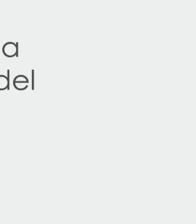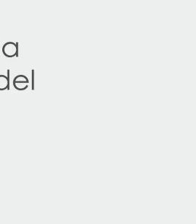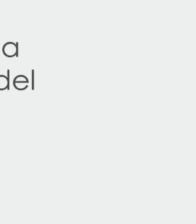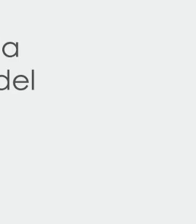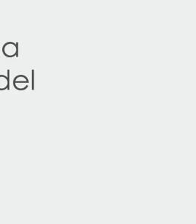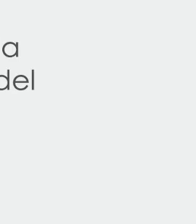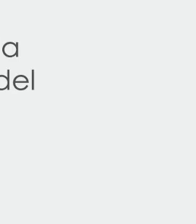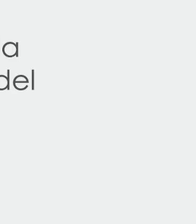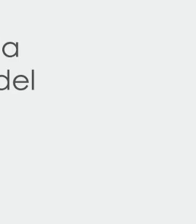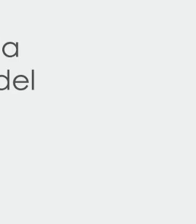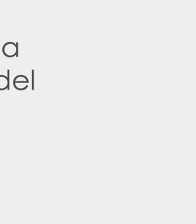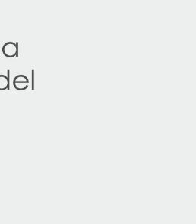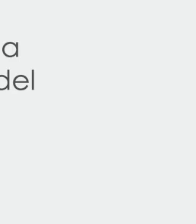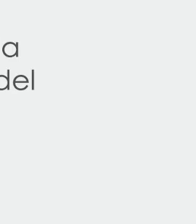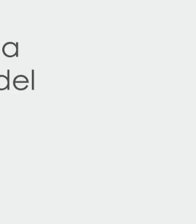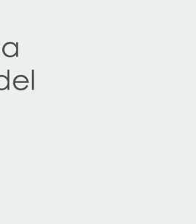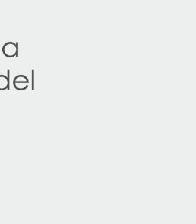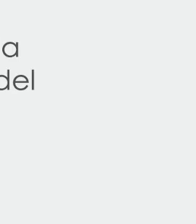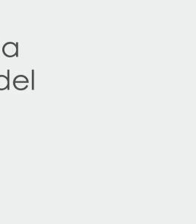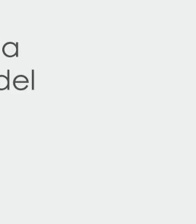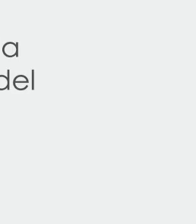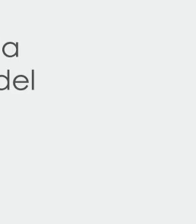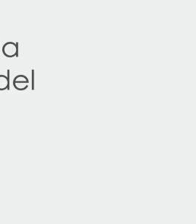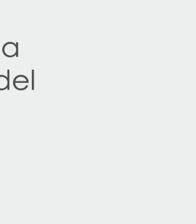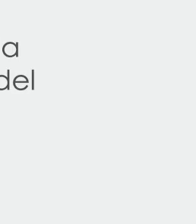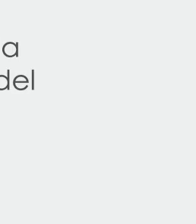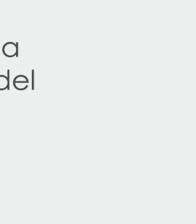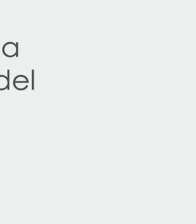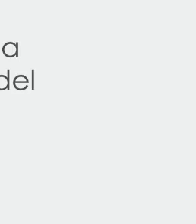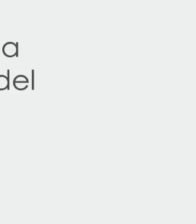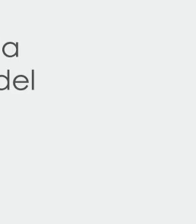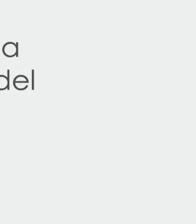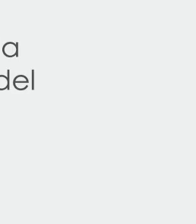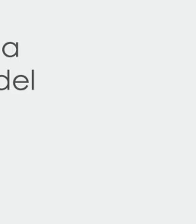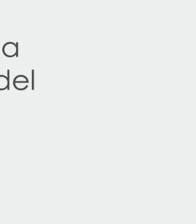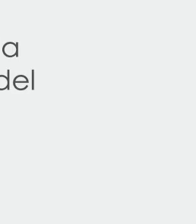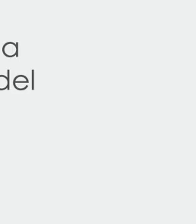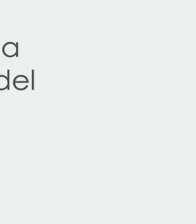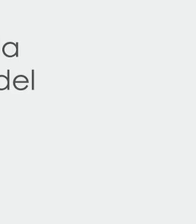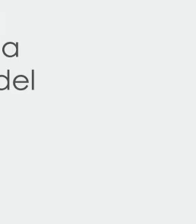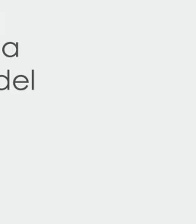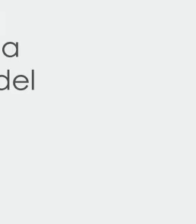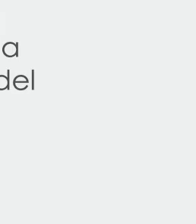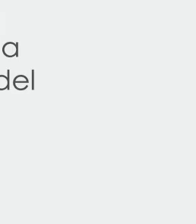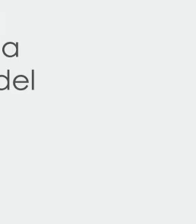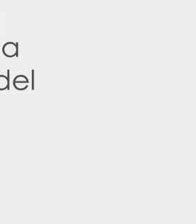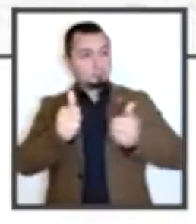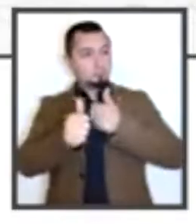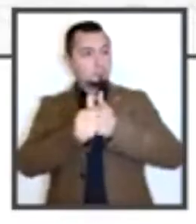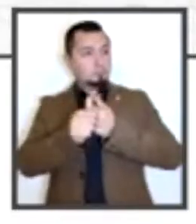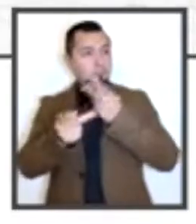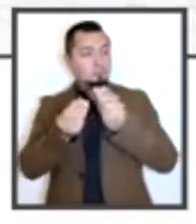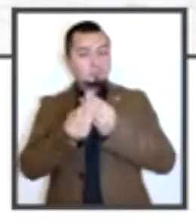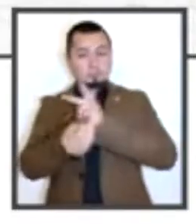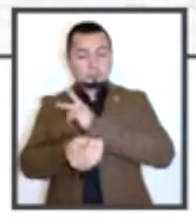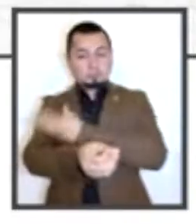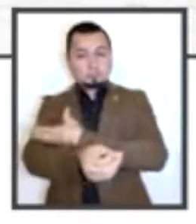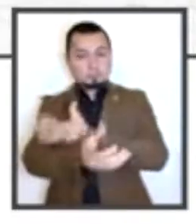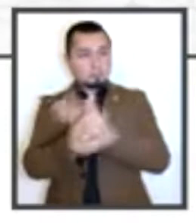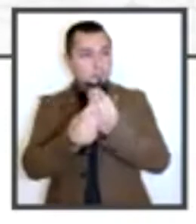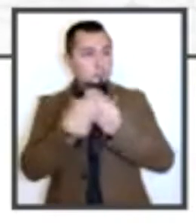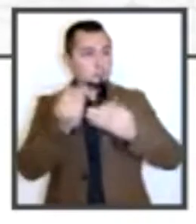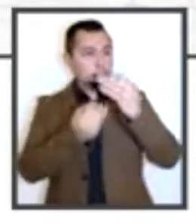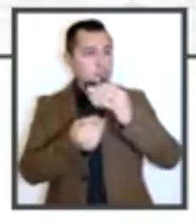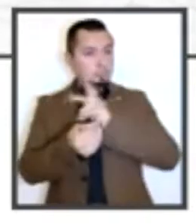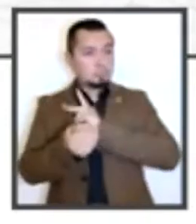esta Junta de Coordinación Metropolitana, en donde quiero agradecer todo el respaldo de mis compañeras y